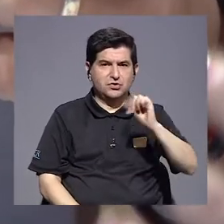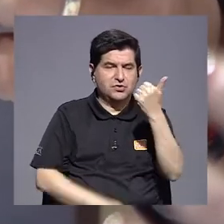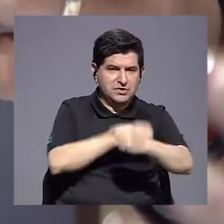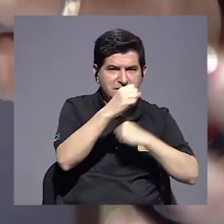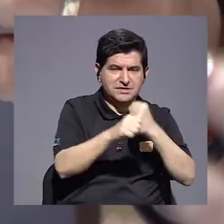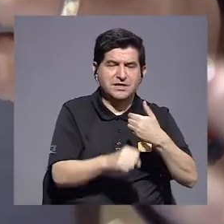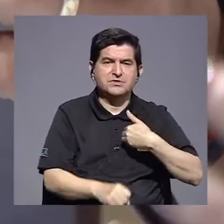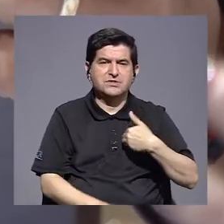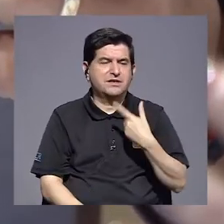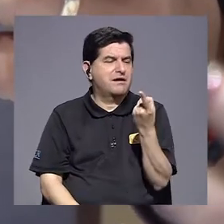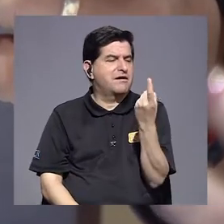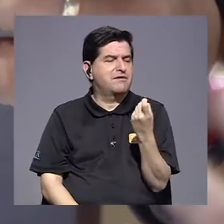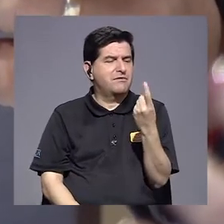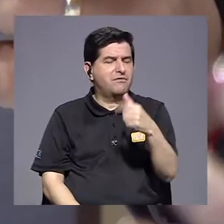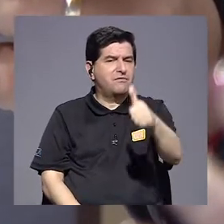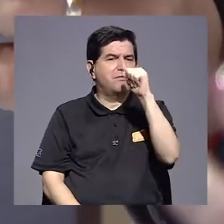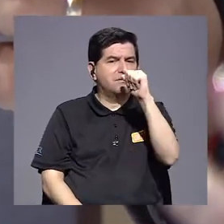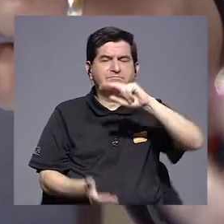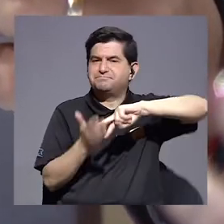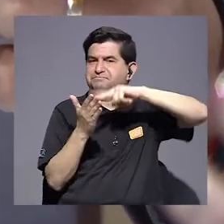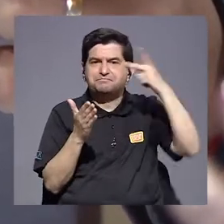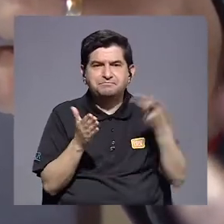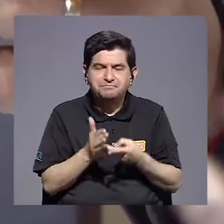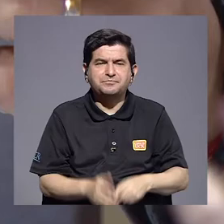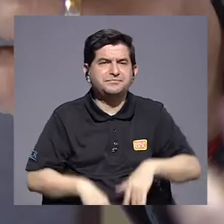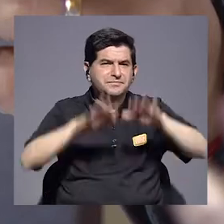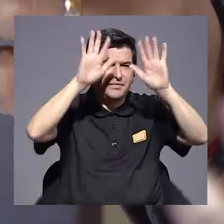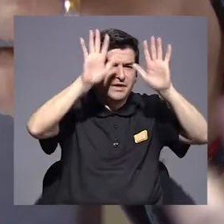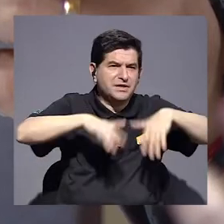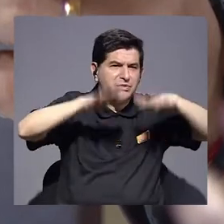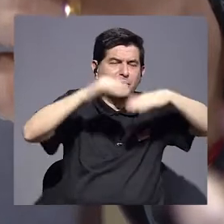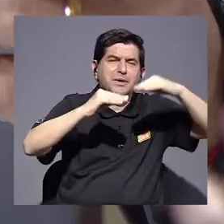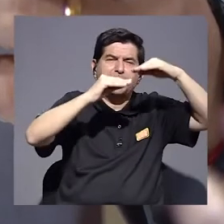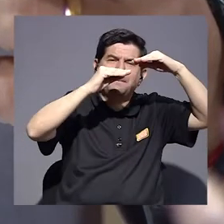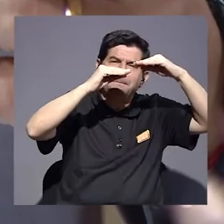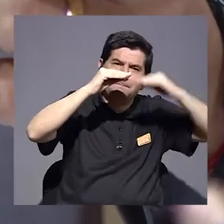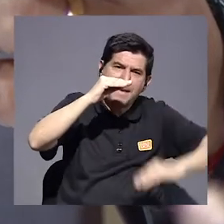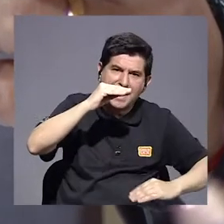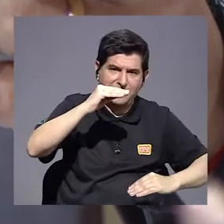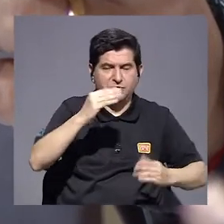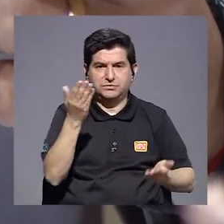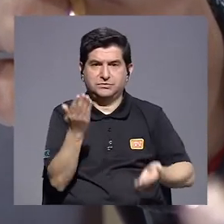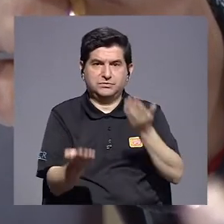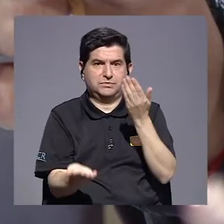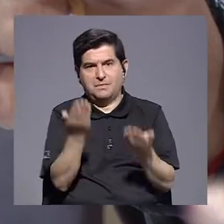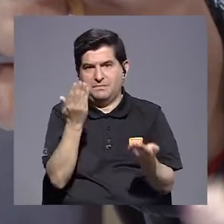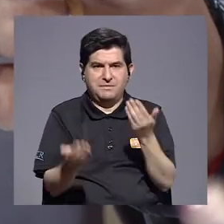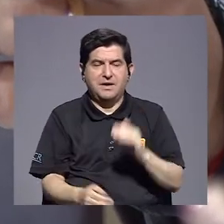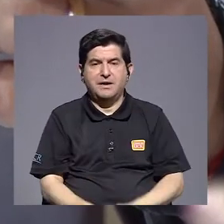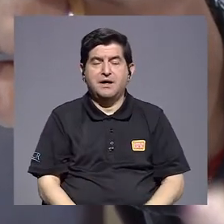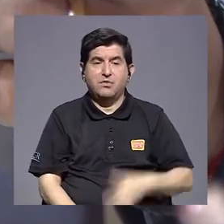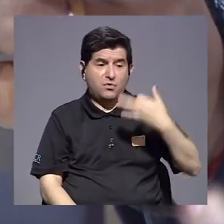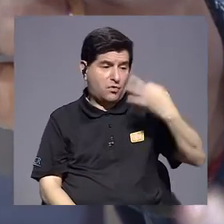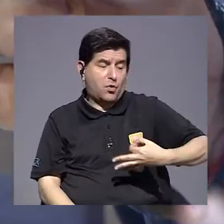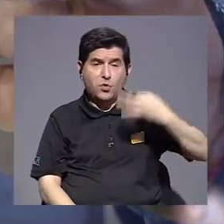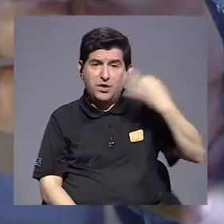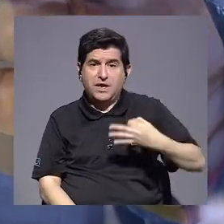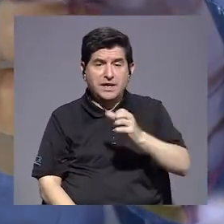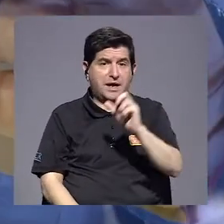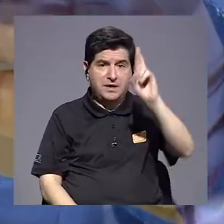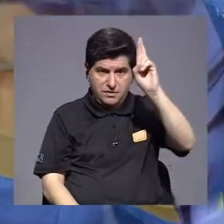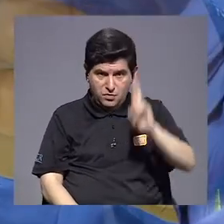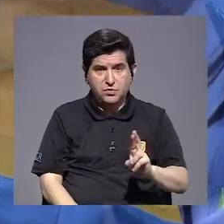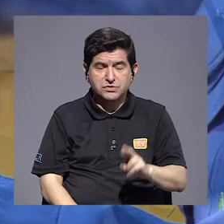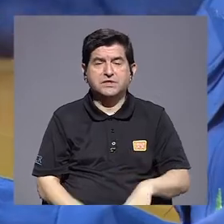un déficit hídrico. Esto significa que ha llovido mucho menos que lo que originalmente en